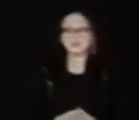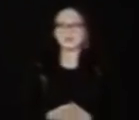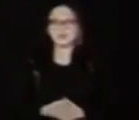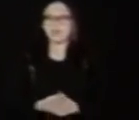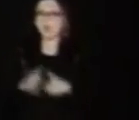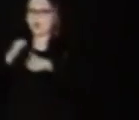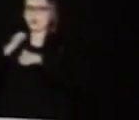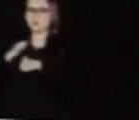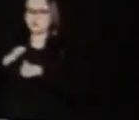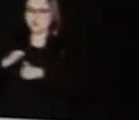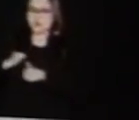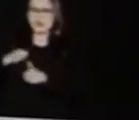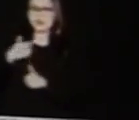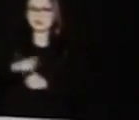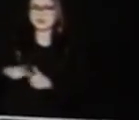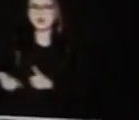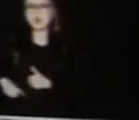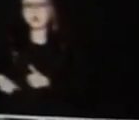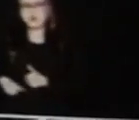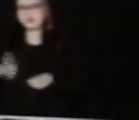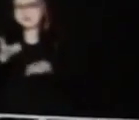autoridades locales y federales,